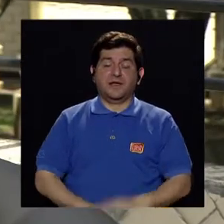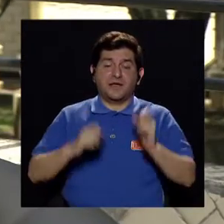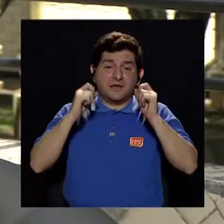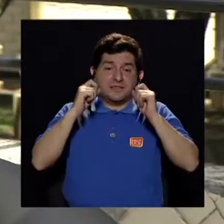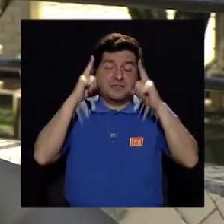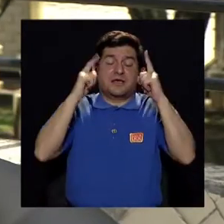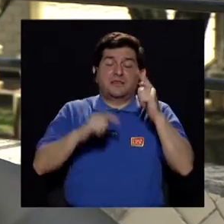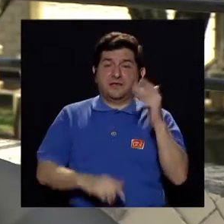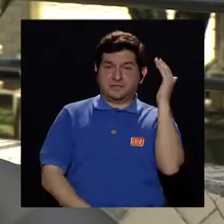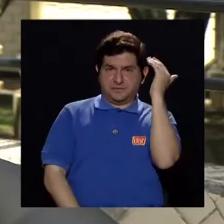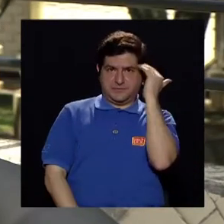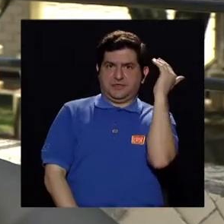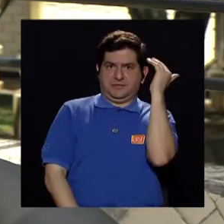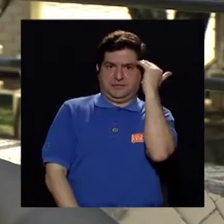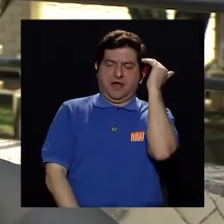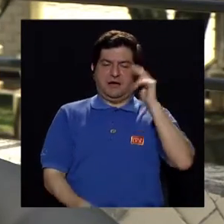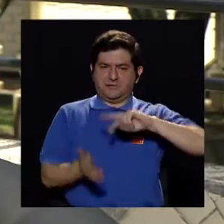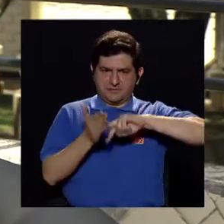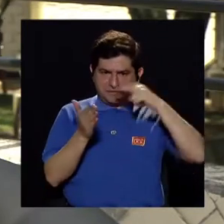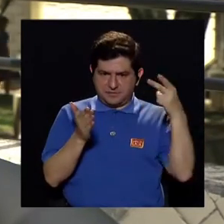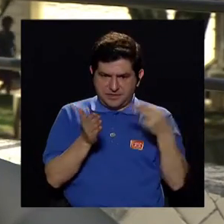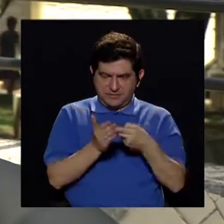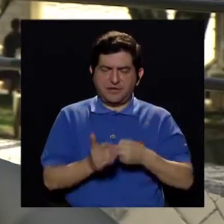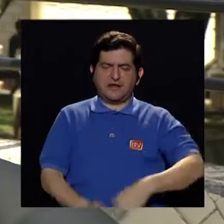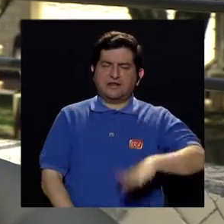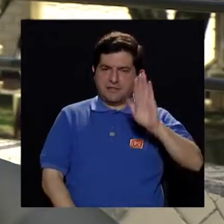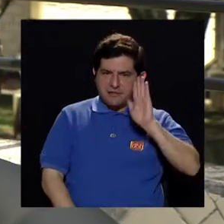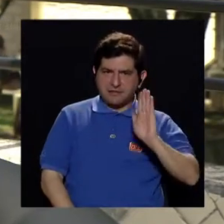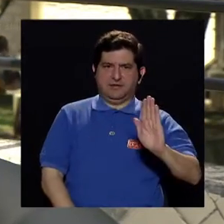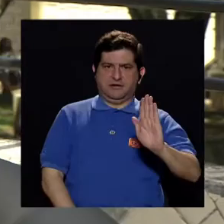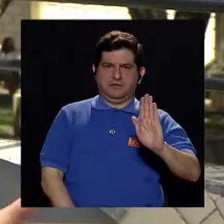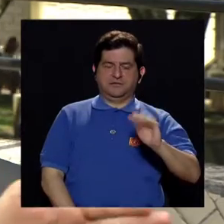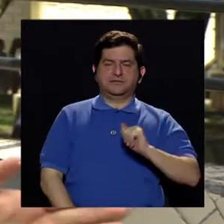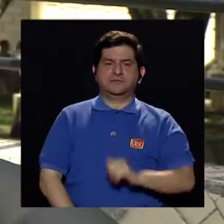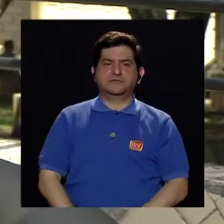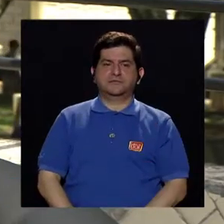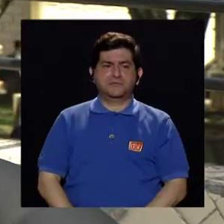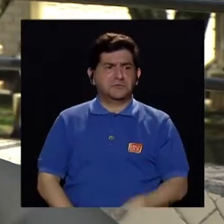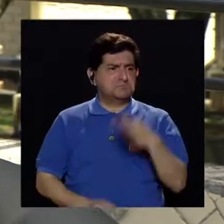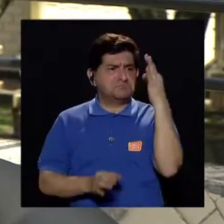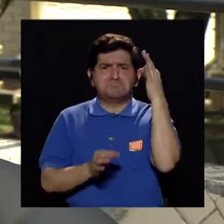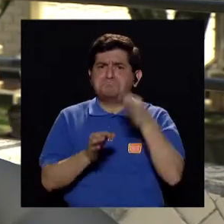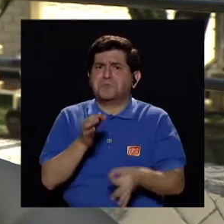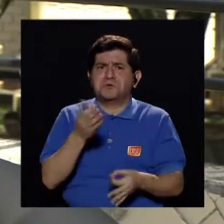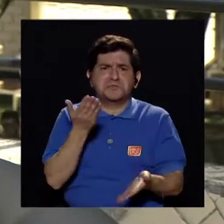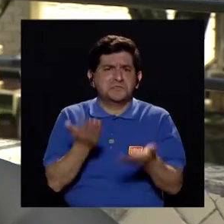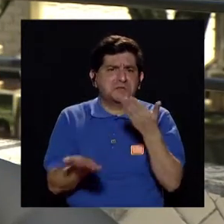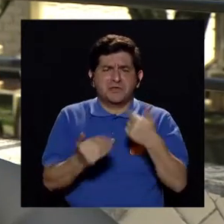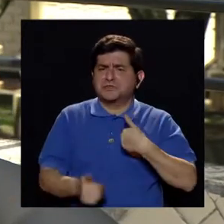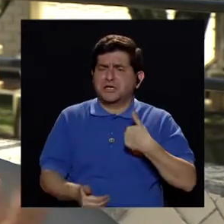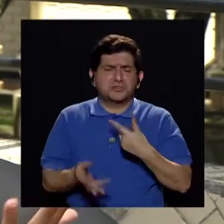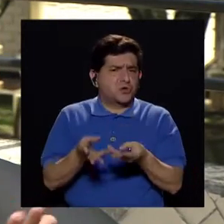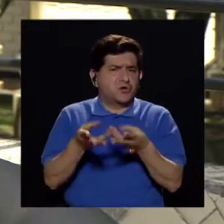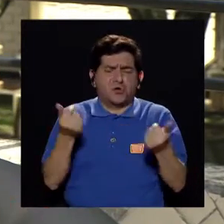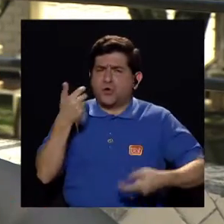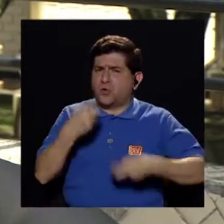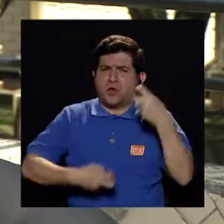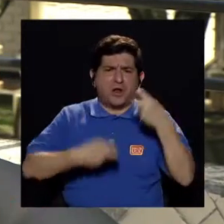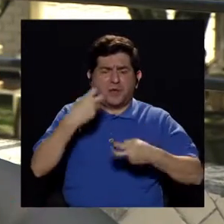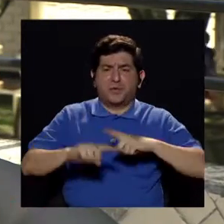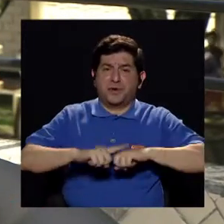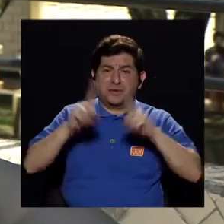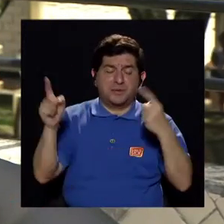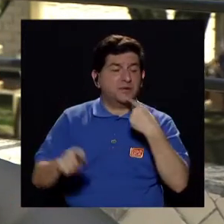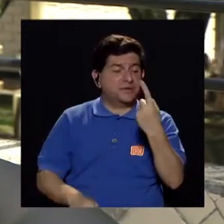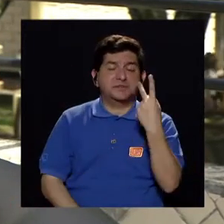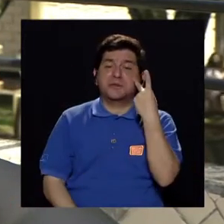la conciencia, el despertarme, es decir, alto. Y a veces es algo tan simple, tal vez no voy a resolver el problema que tengo en el momento,